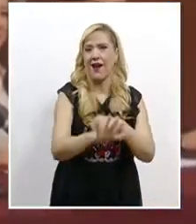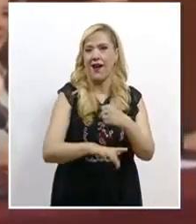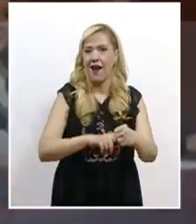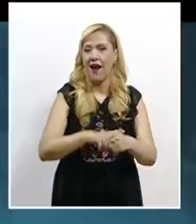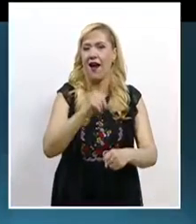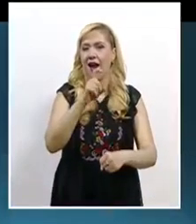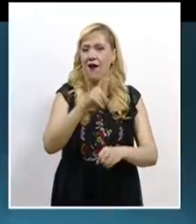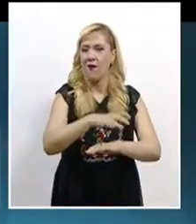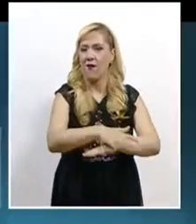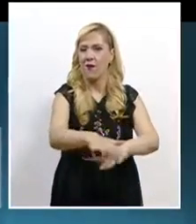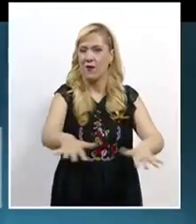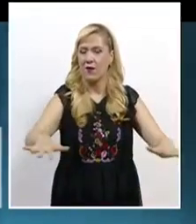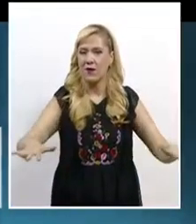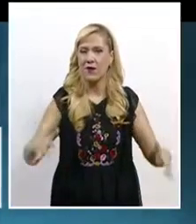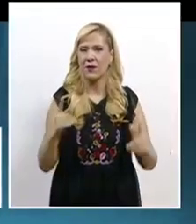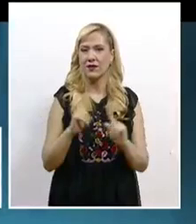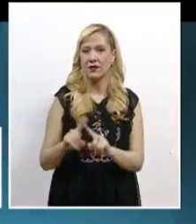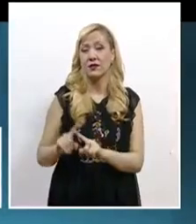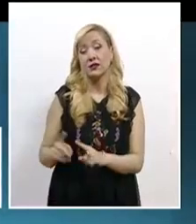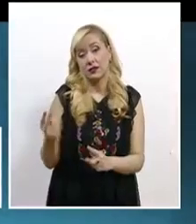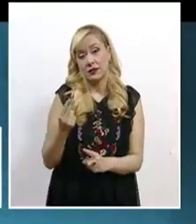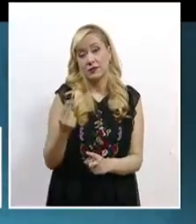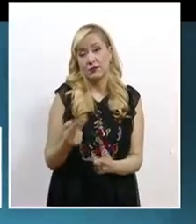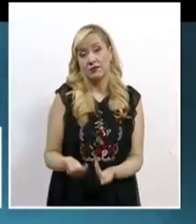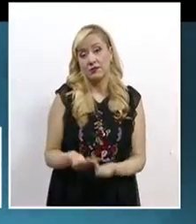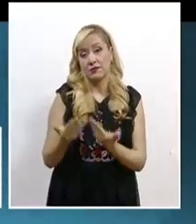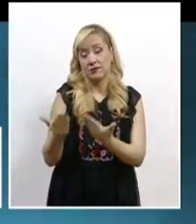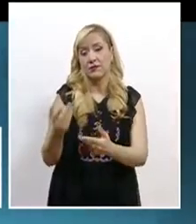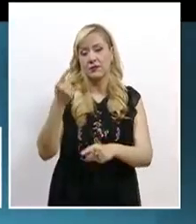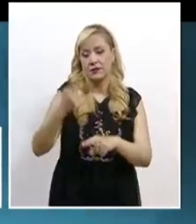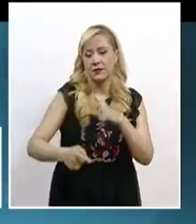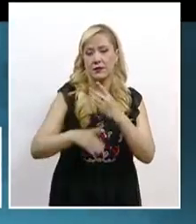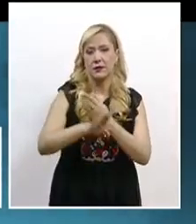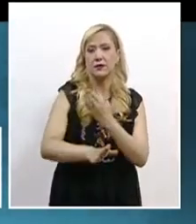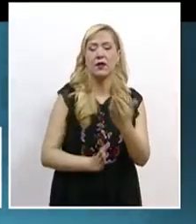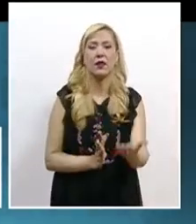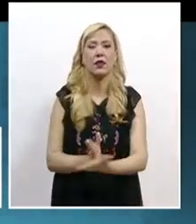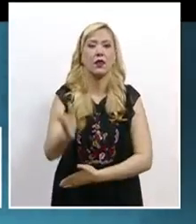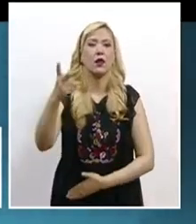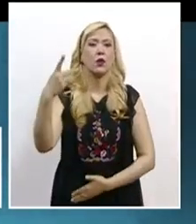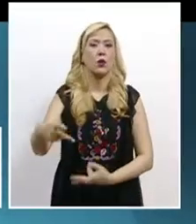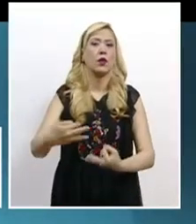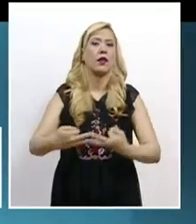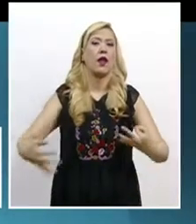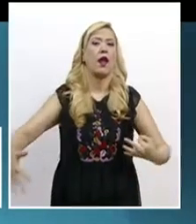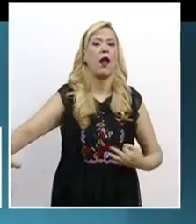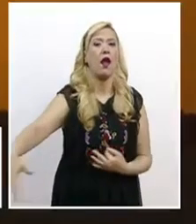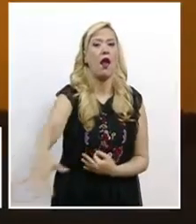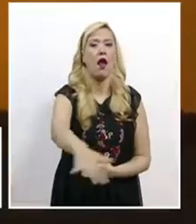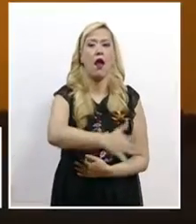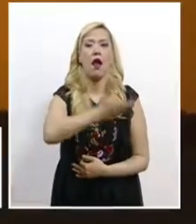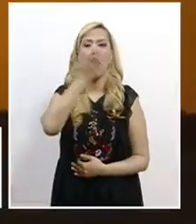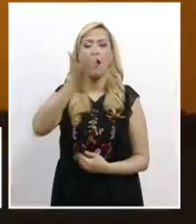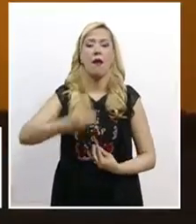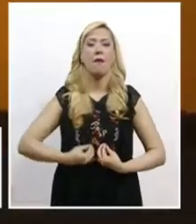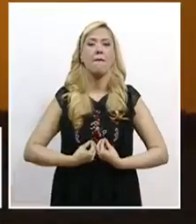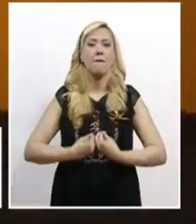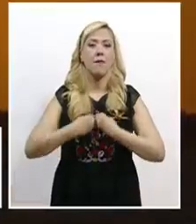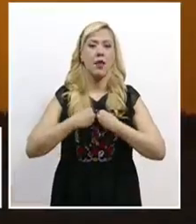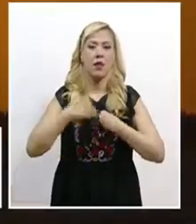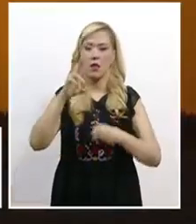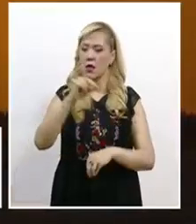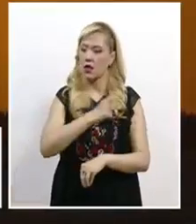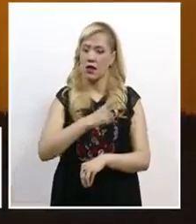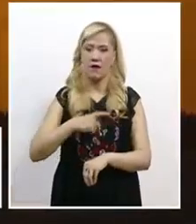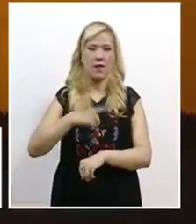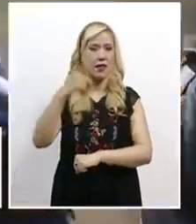principal reto es garantizar el acceso a la justicia y prevenir la invasión de territorios con el fin de impulsar el desarrollo sin afectar al